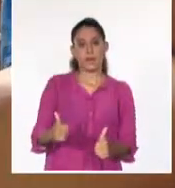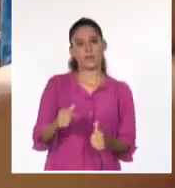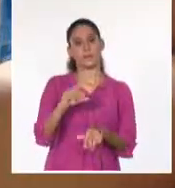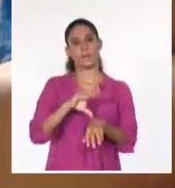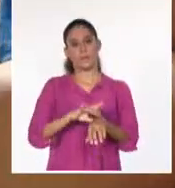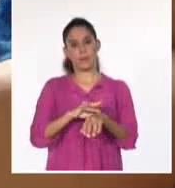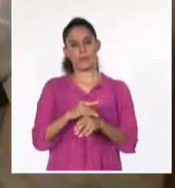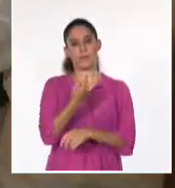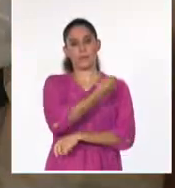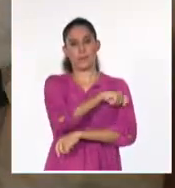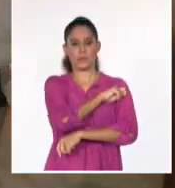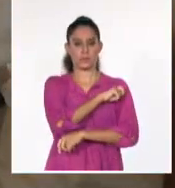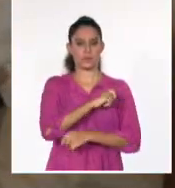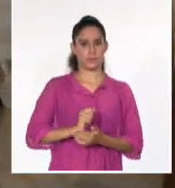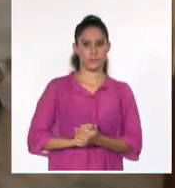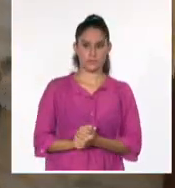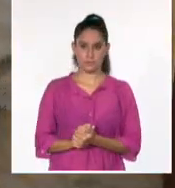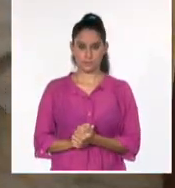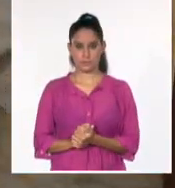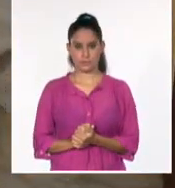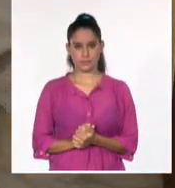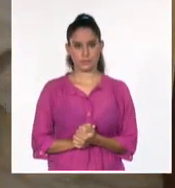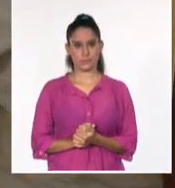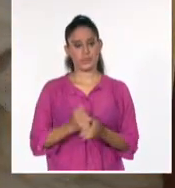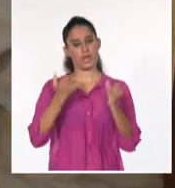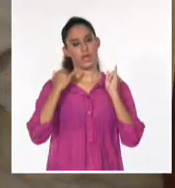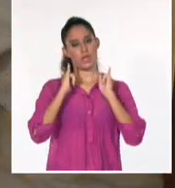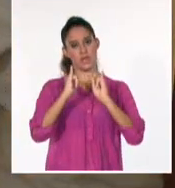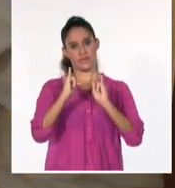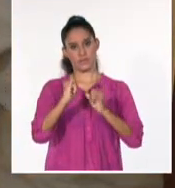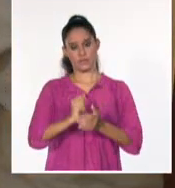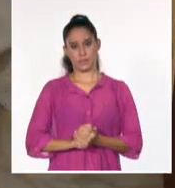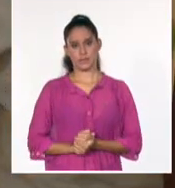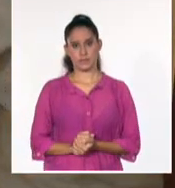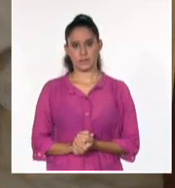población cubana. Gisela García Rivero, Canal Cubano de Noticias.